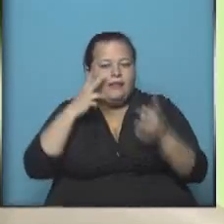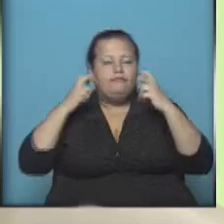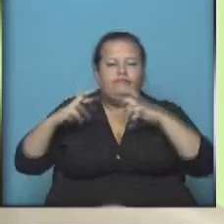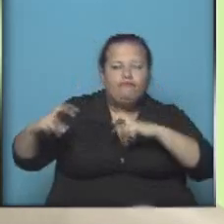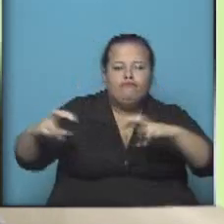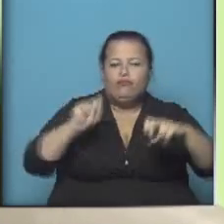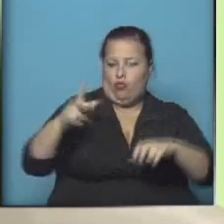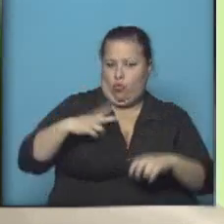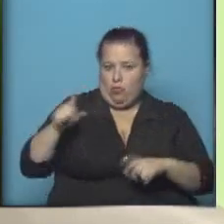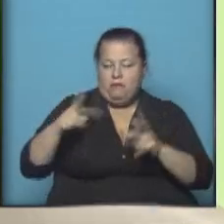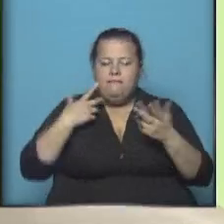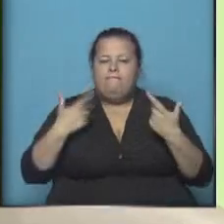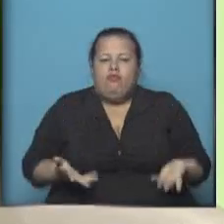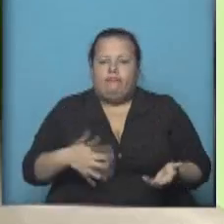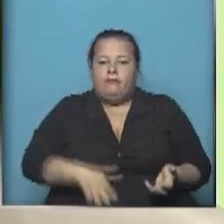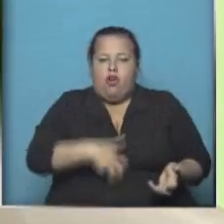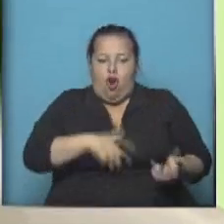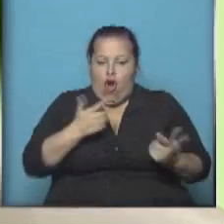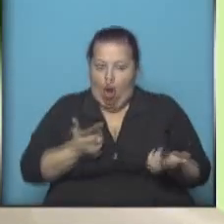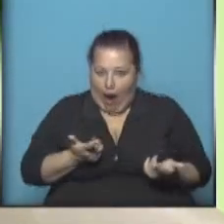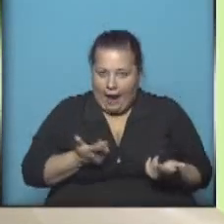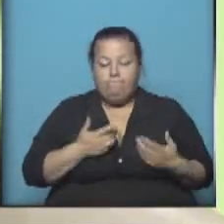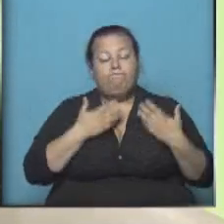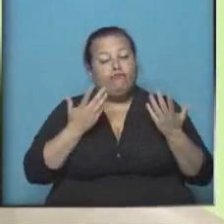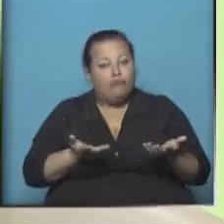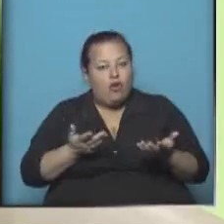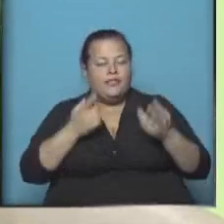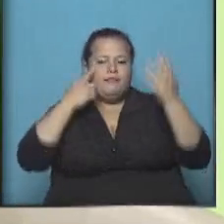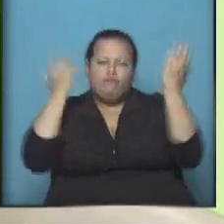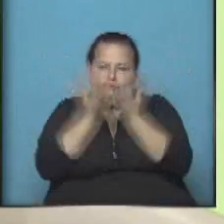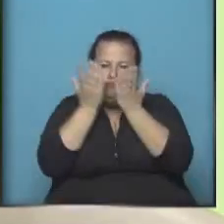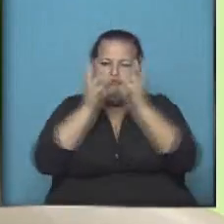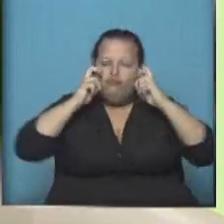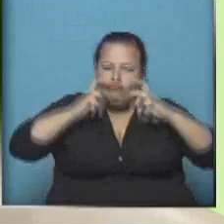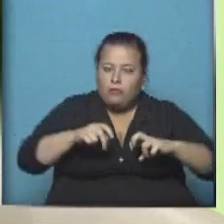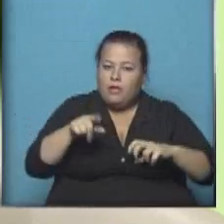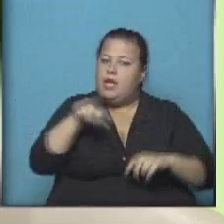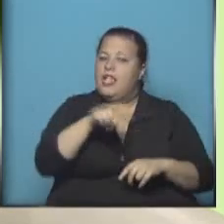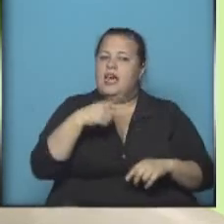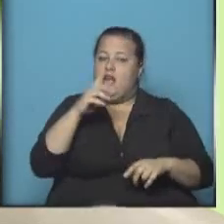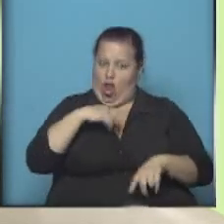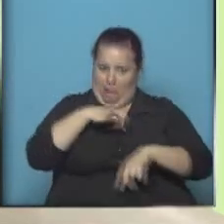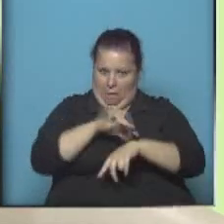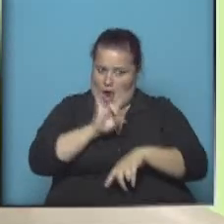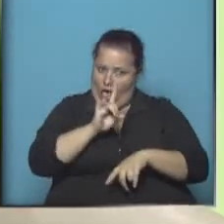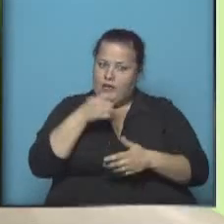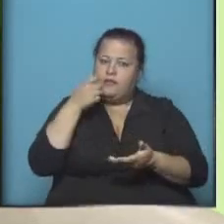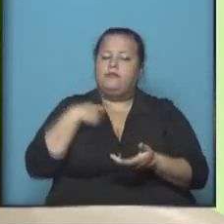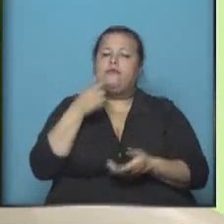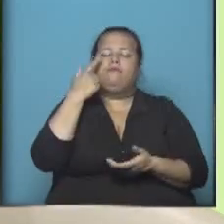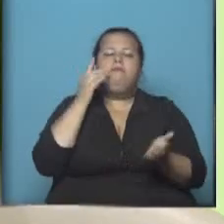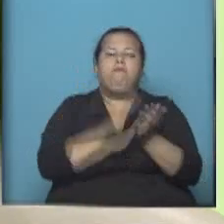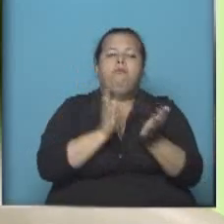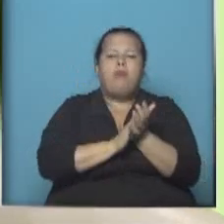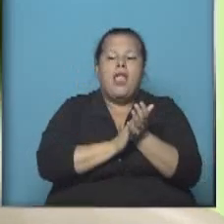investigación porque se sentía insatisfecha, no tenía orgasmos. Entonces hizo un estudio, ella no siendo médica, y comprobó